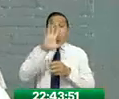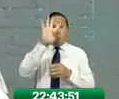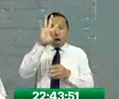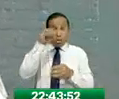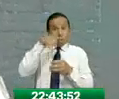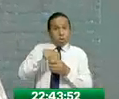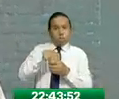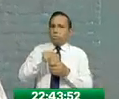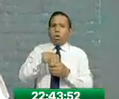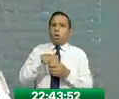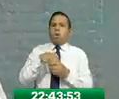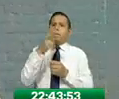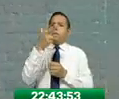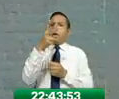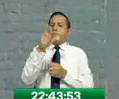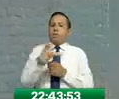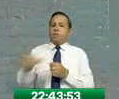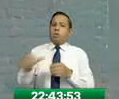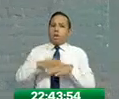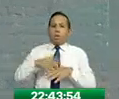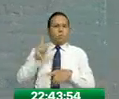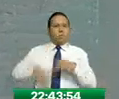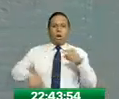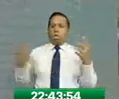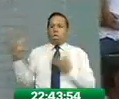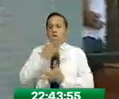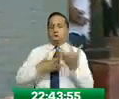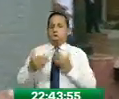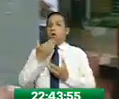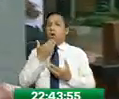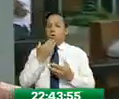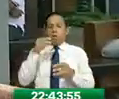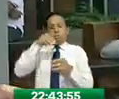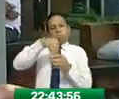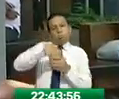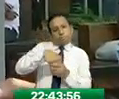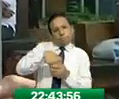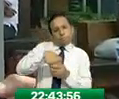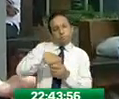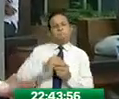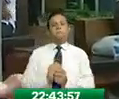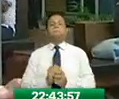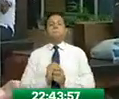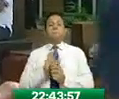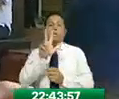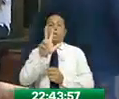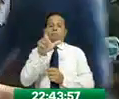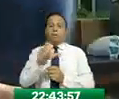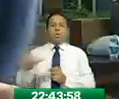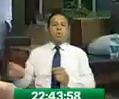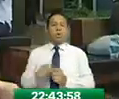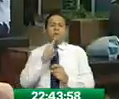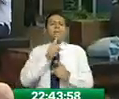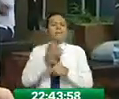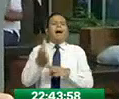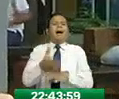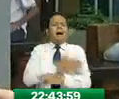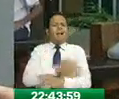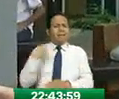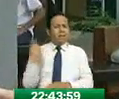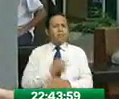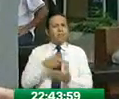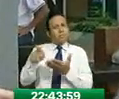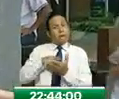Siendo consecuente con la economía del país, de la comunidad, subsidiamos los 50 centavos. Y efectivamente, antes cobrábamos 5, ahora, sin embargo,